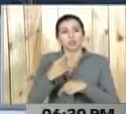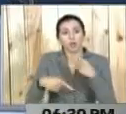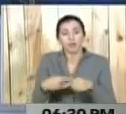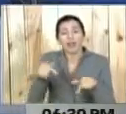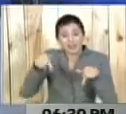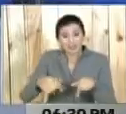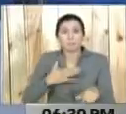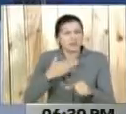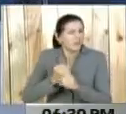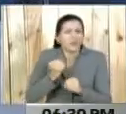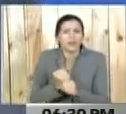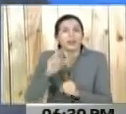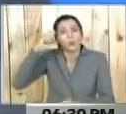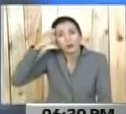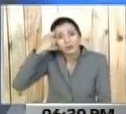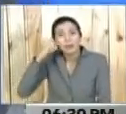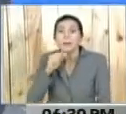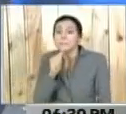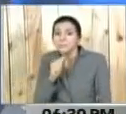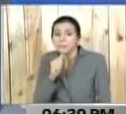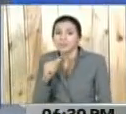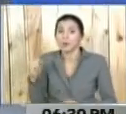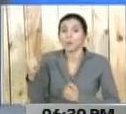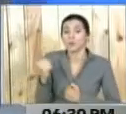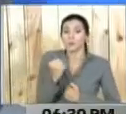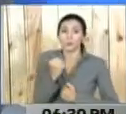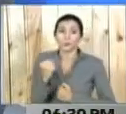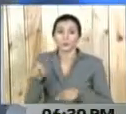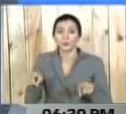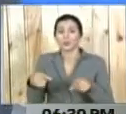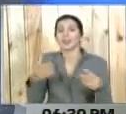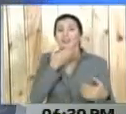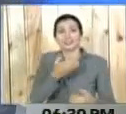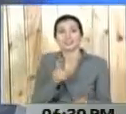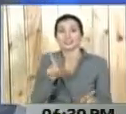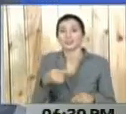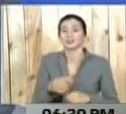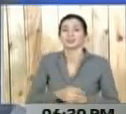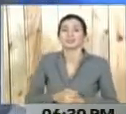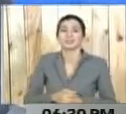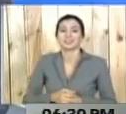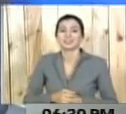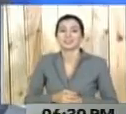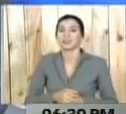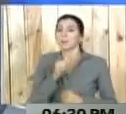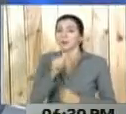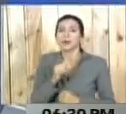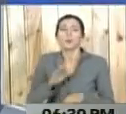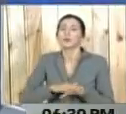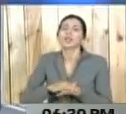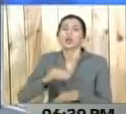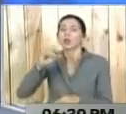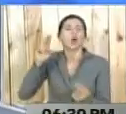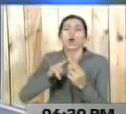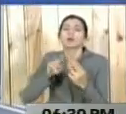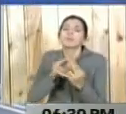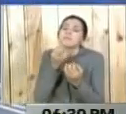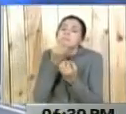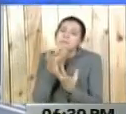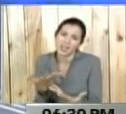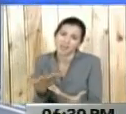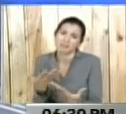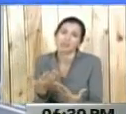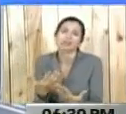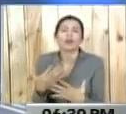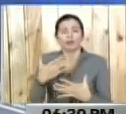recordarle que el mal existe. Me pusieron música navideña. El mal existe por la ignorancia del bien, ¿eh? Y yo creo